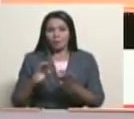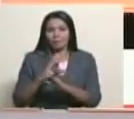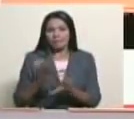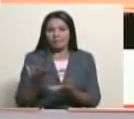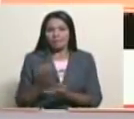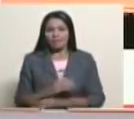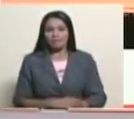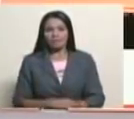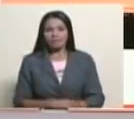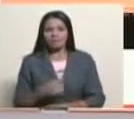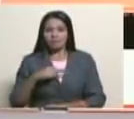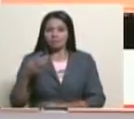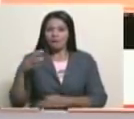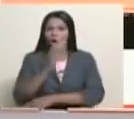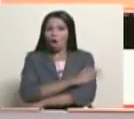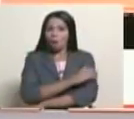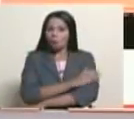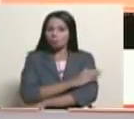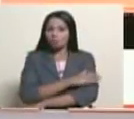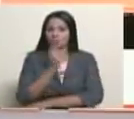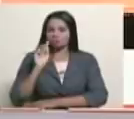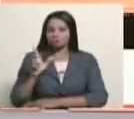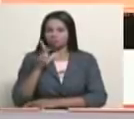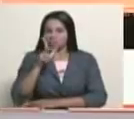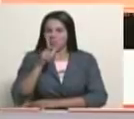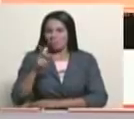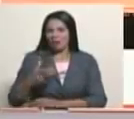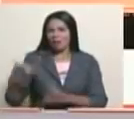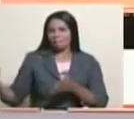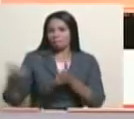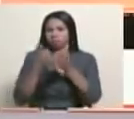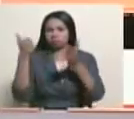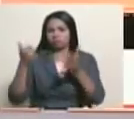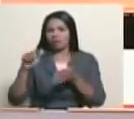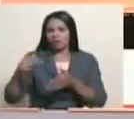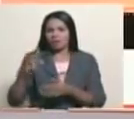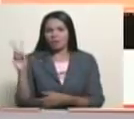Y esta oposición maltrecha, golpista,